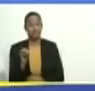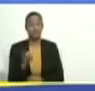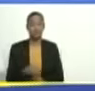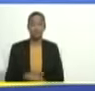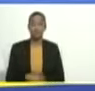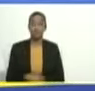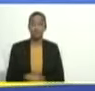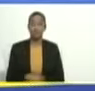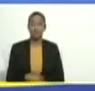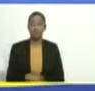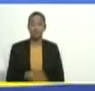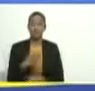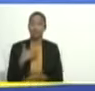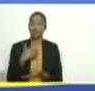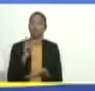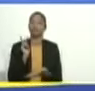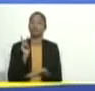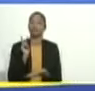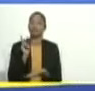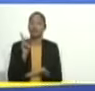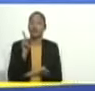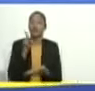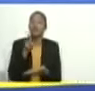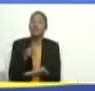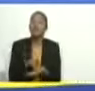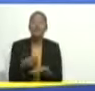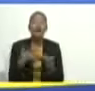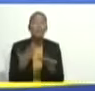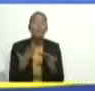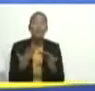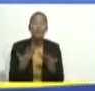que llegamos al fin